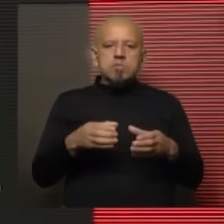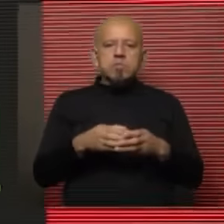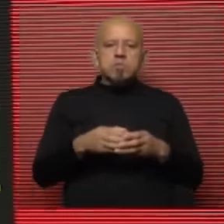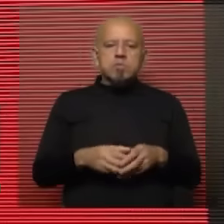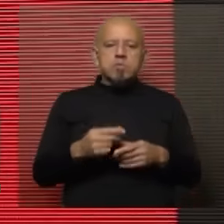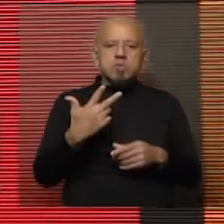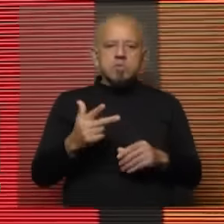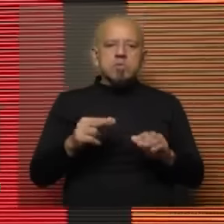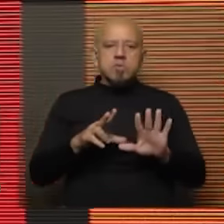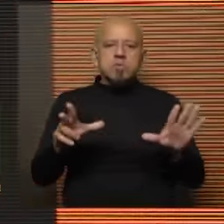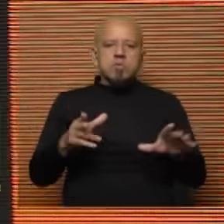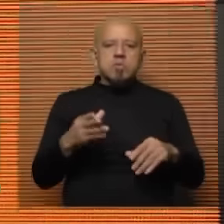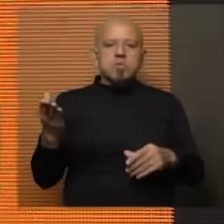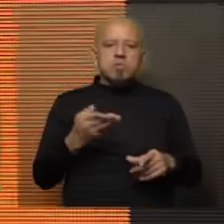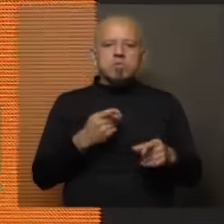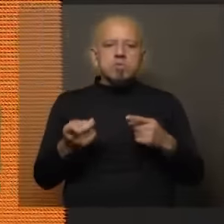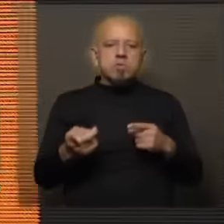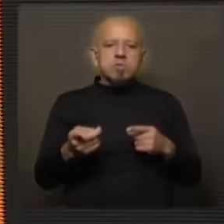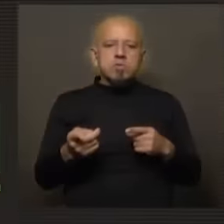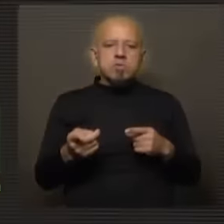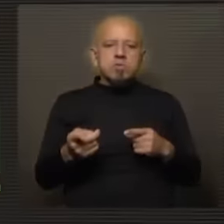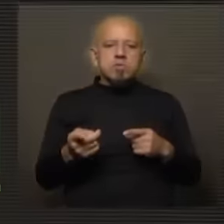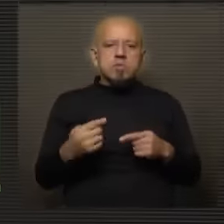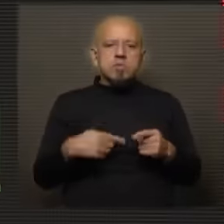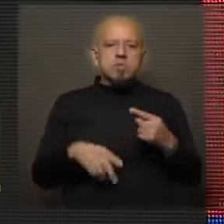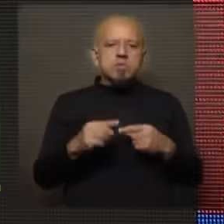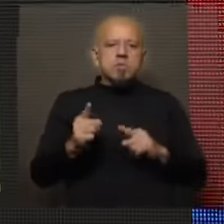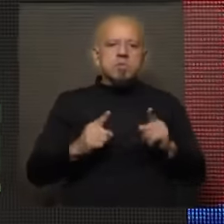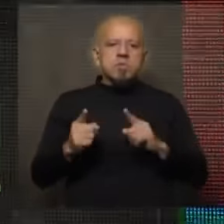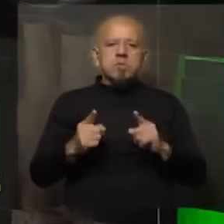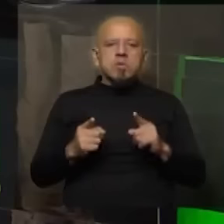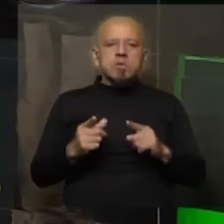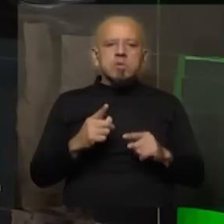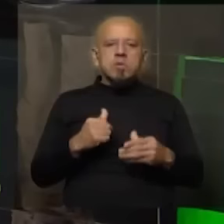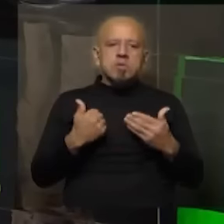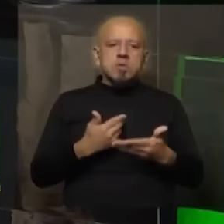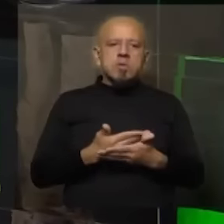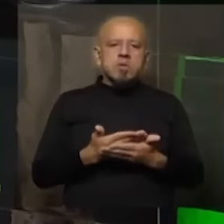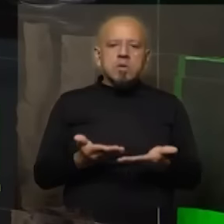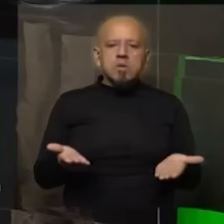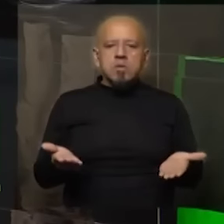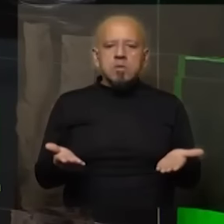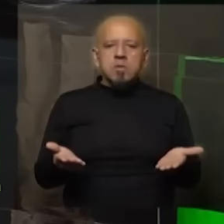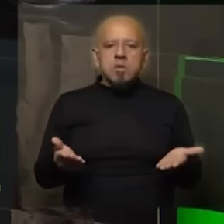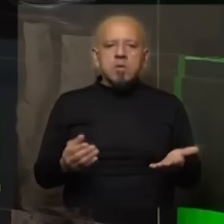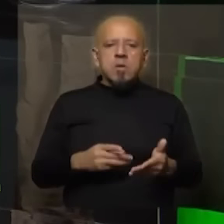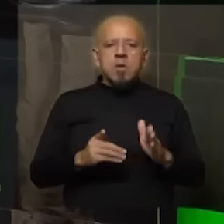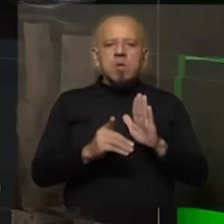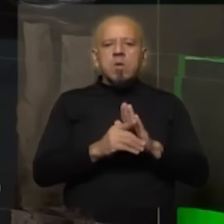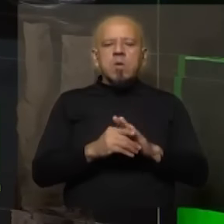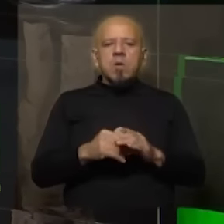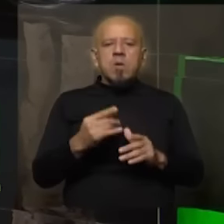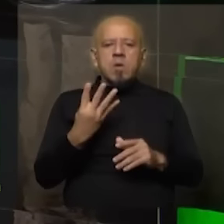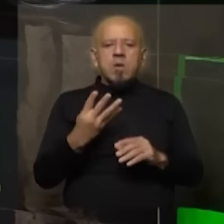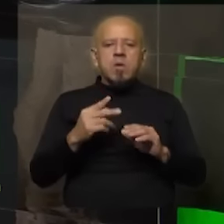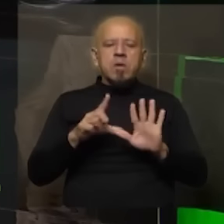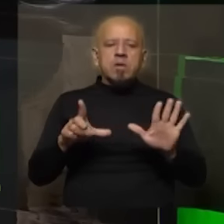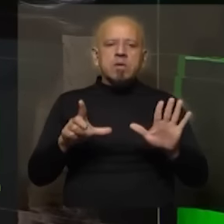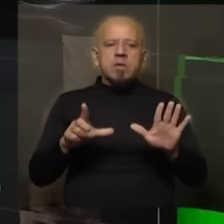un 38% en su conjunto. Cifra, algunos días atrás había mostrado datos parecidos, 47 y